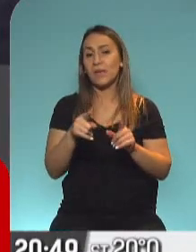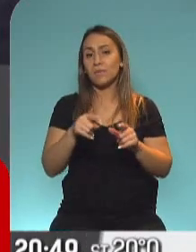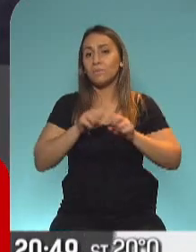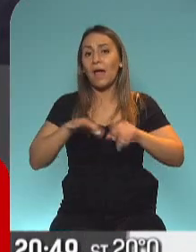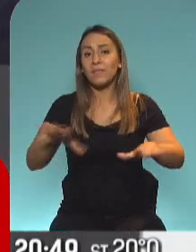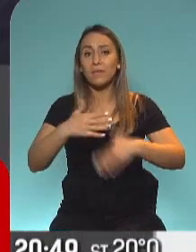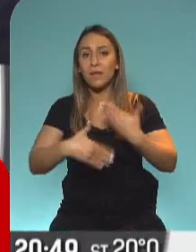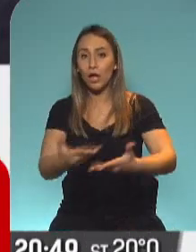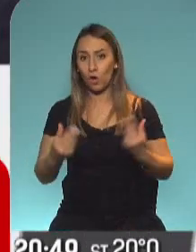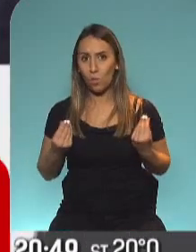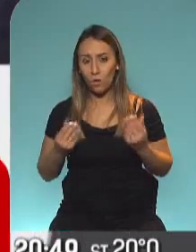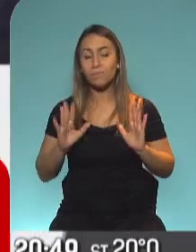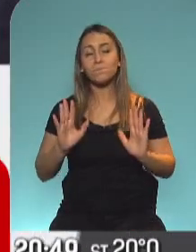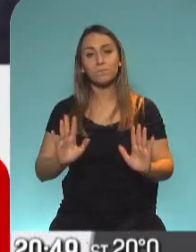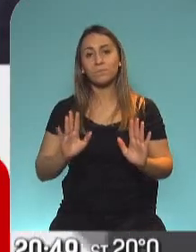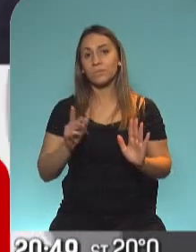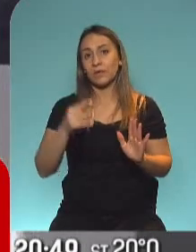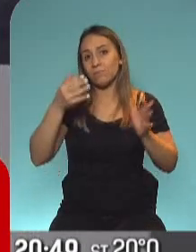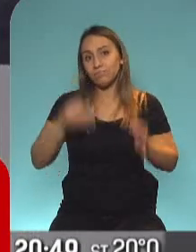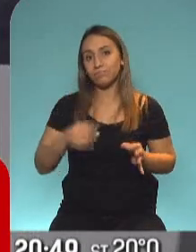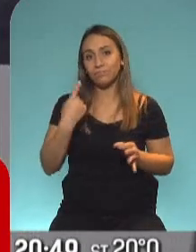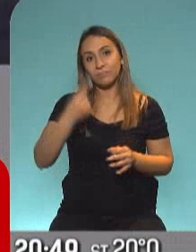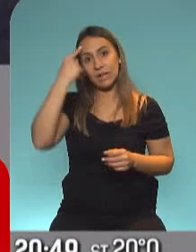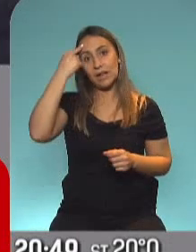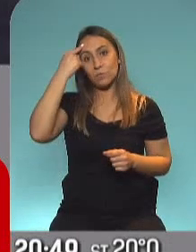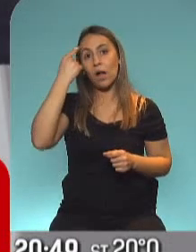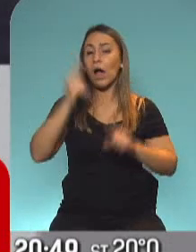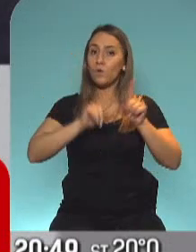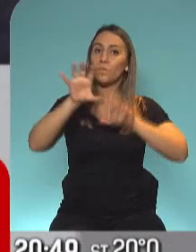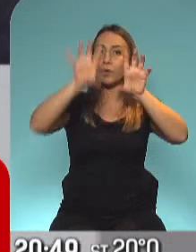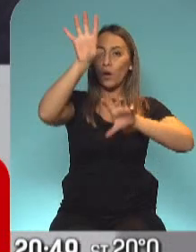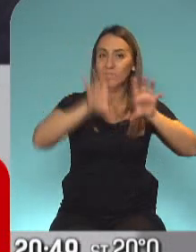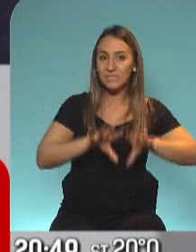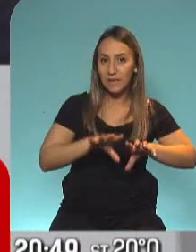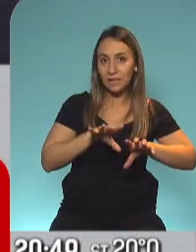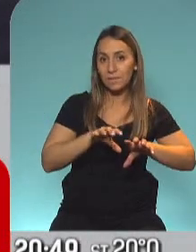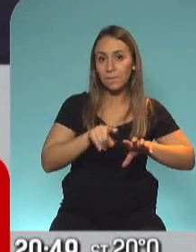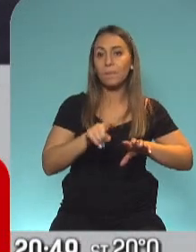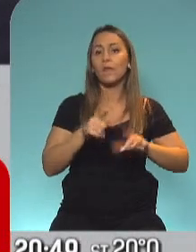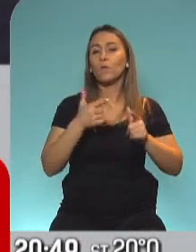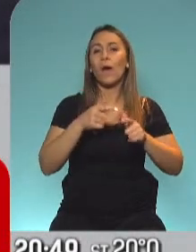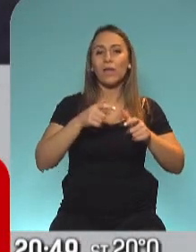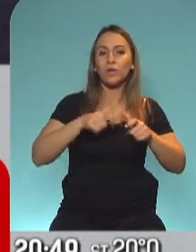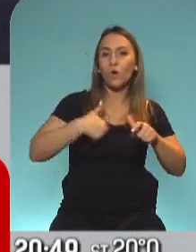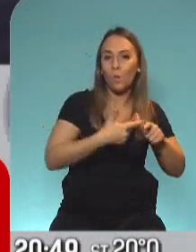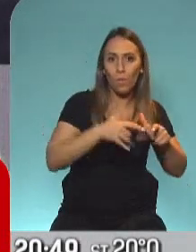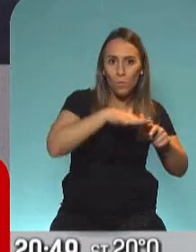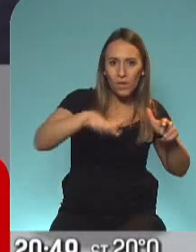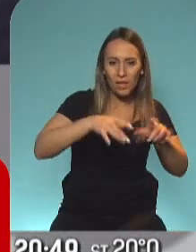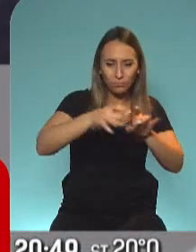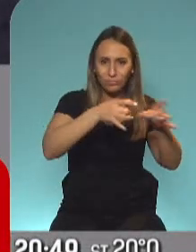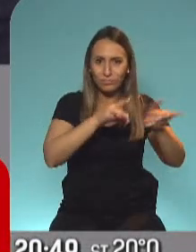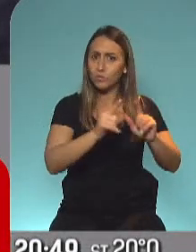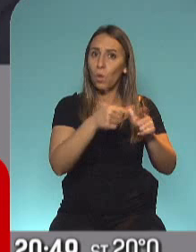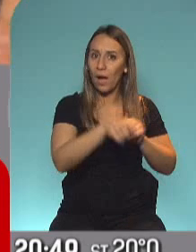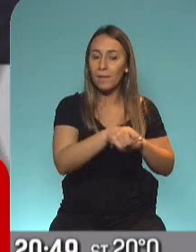movilidades. Naturalmente que nosotros creemos que hay provincias que no tienen obviamente circulación comunitaria. Frente a eso, Aerolíneas nos ha hecho un